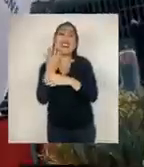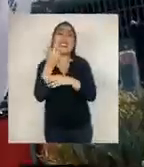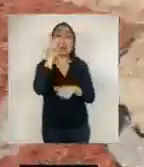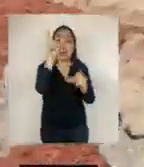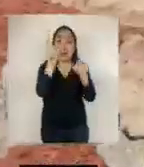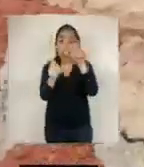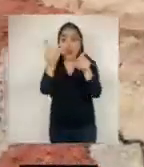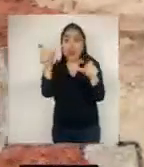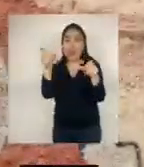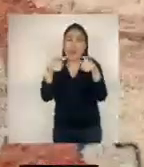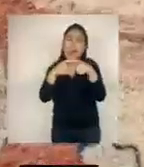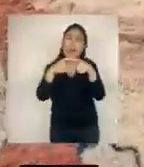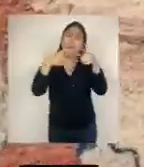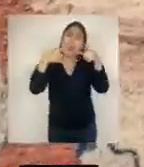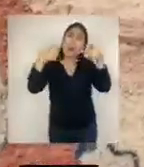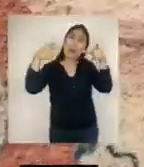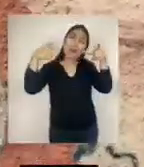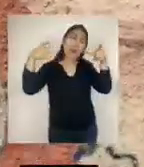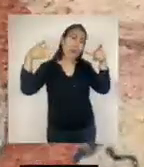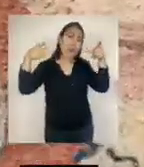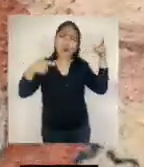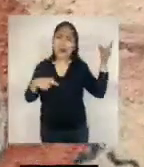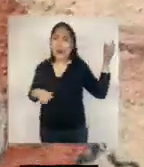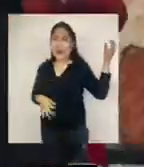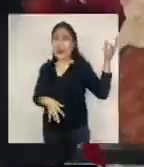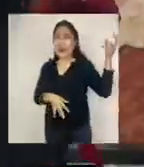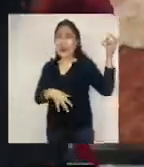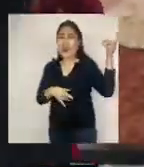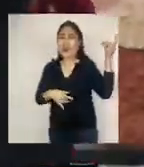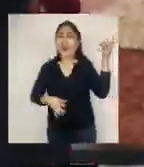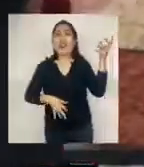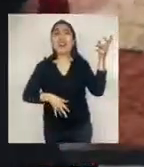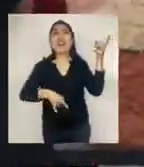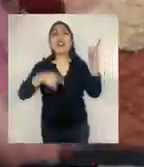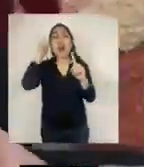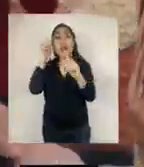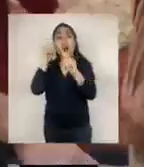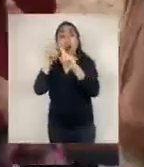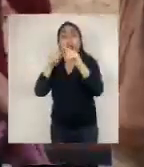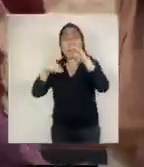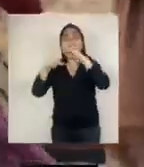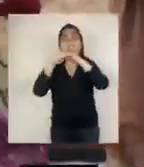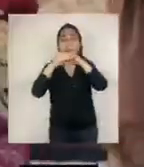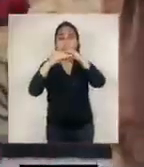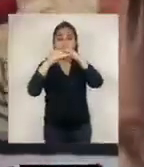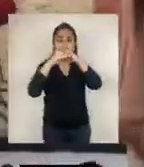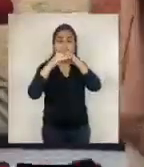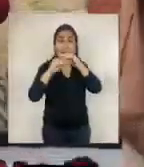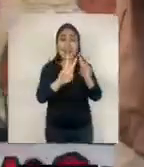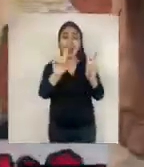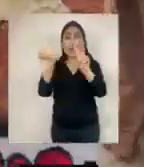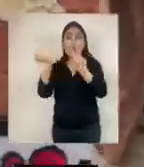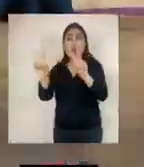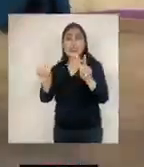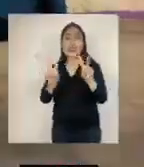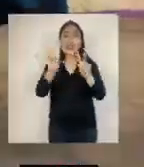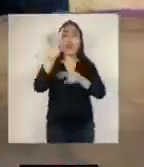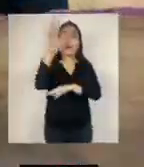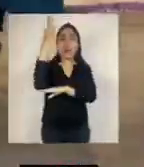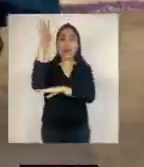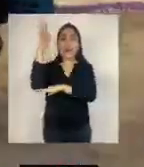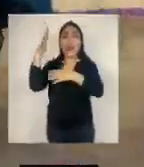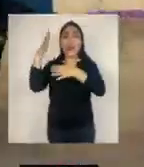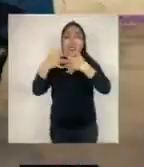podrías, nosotros podríamos haber entregado el borrador y tú habrías dicho, me carga esta vez. Podría haber sido legítimamente sí. decir,